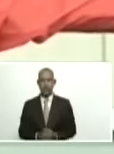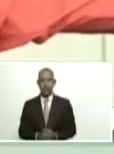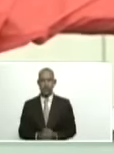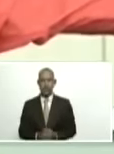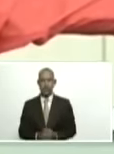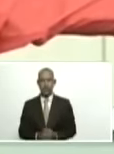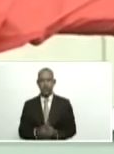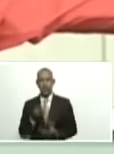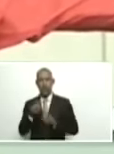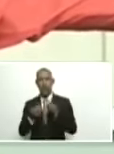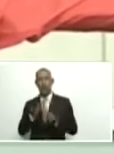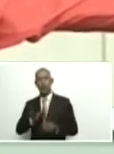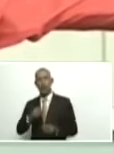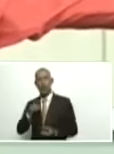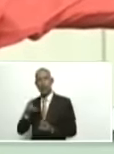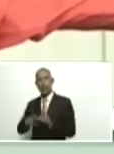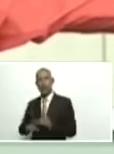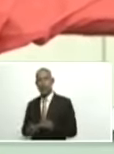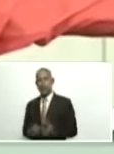¿Cómo está Supercilita?